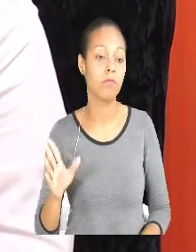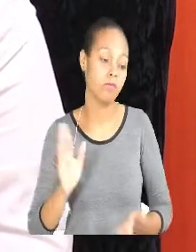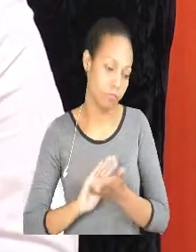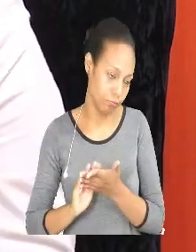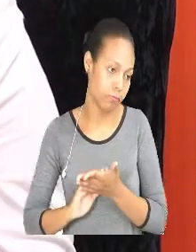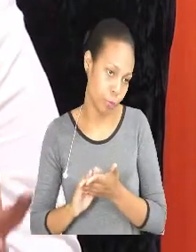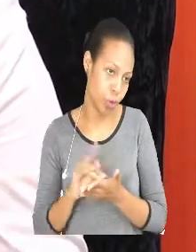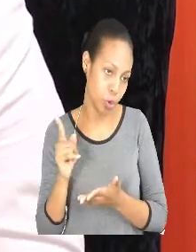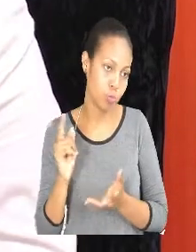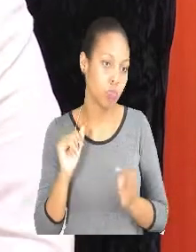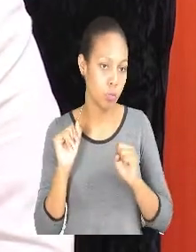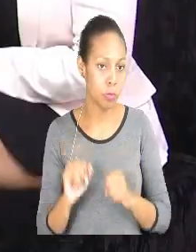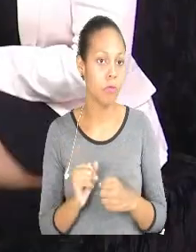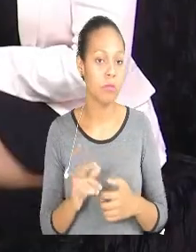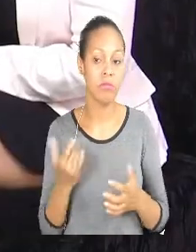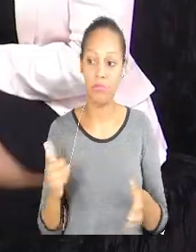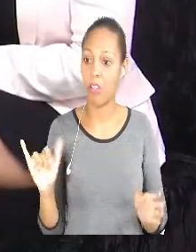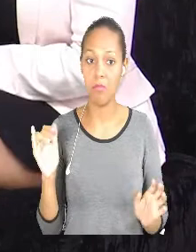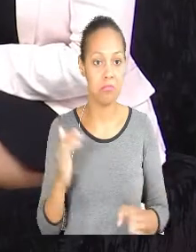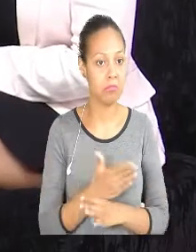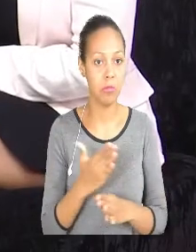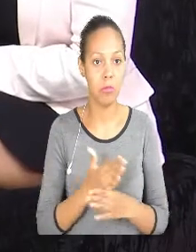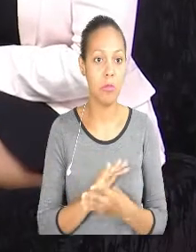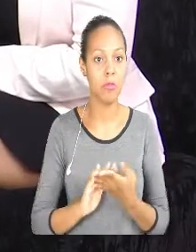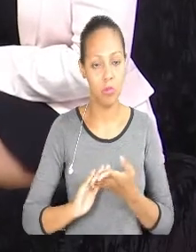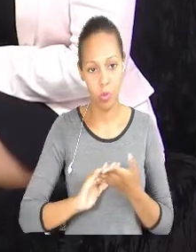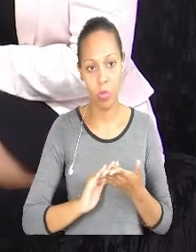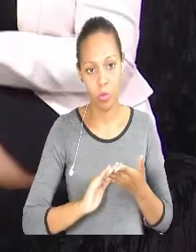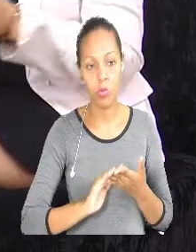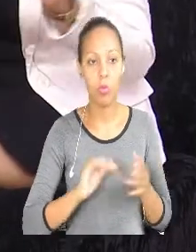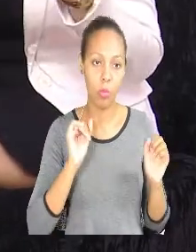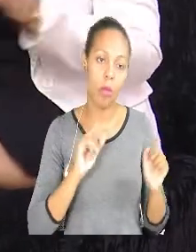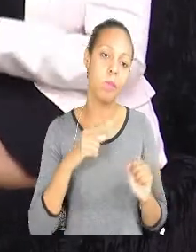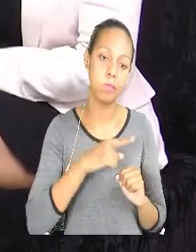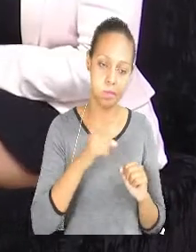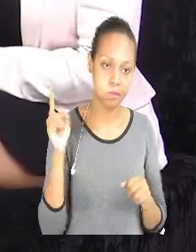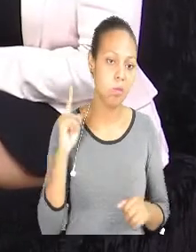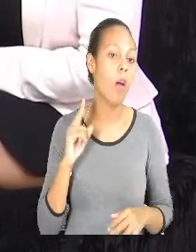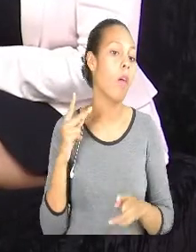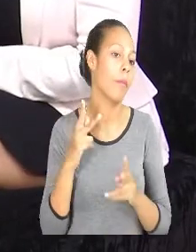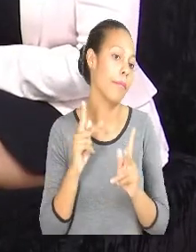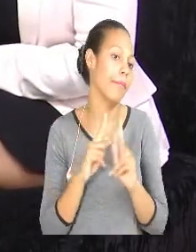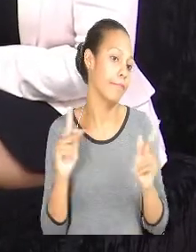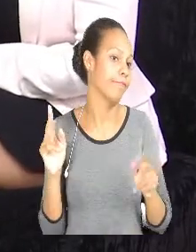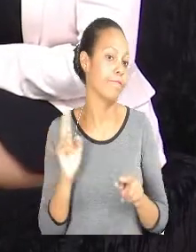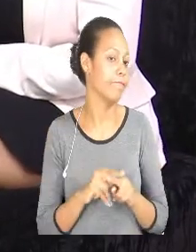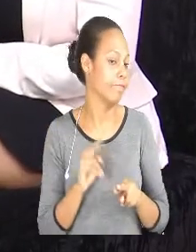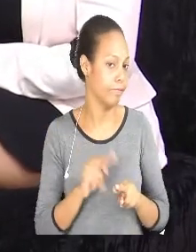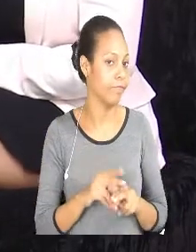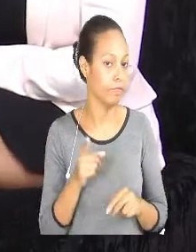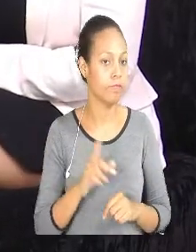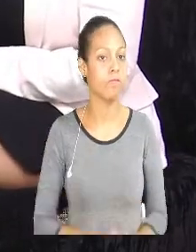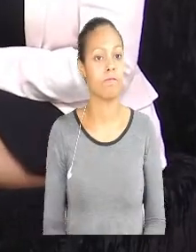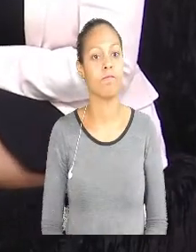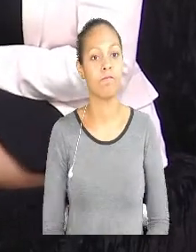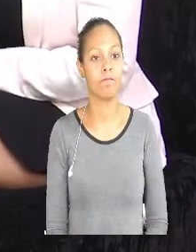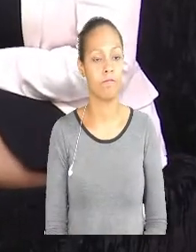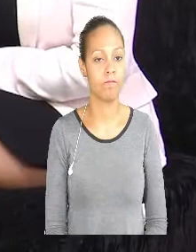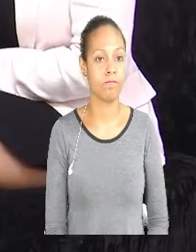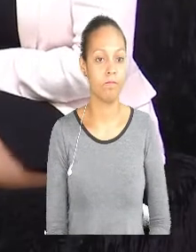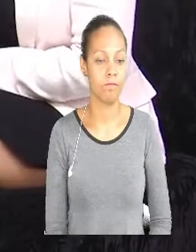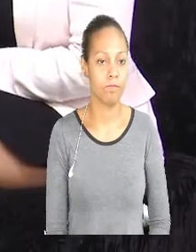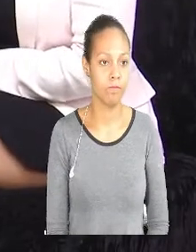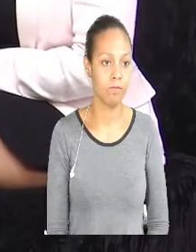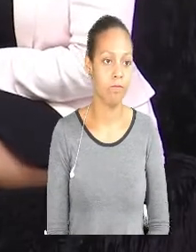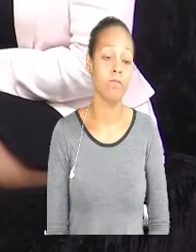y pues salimos del problema que comúnmente tienen las personas con los arrendatarios. Bueno, entonces